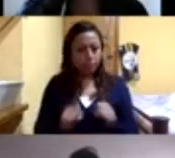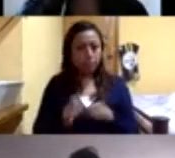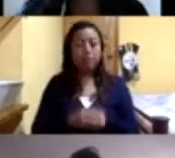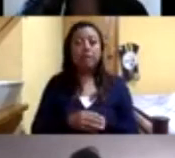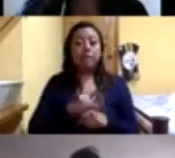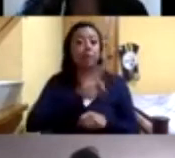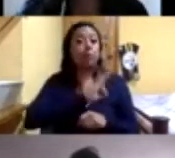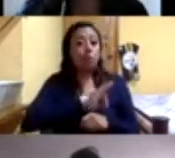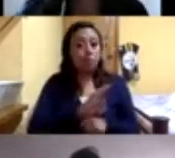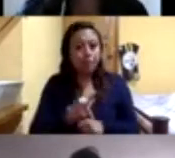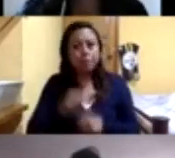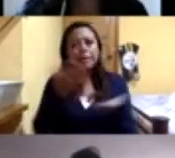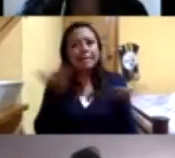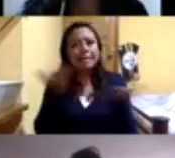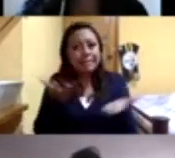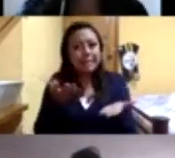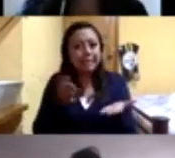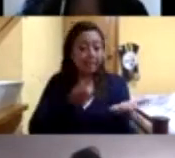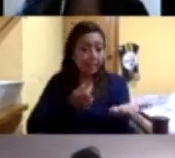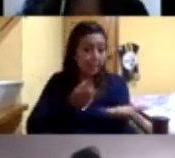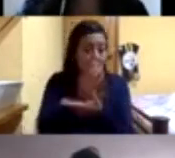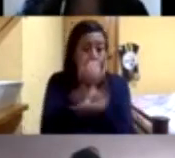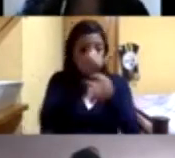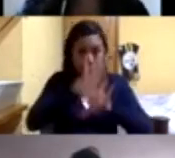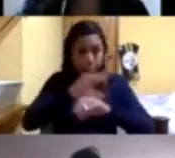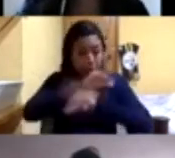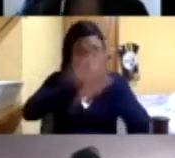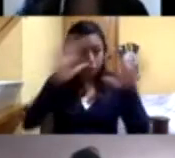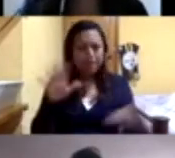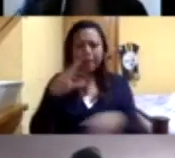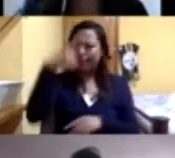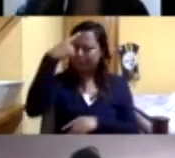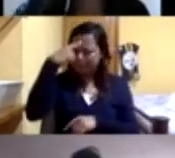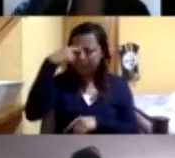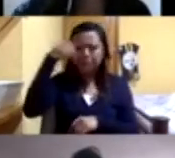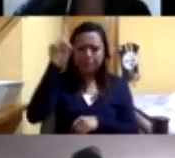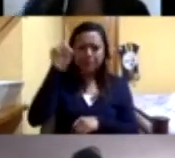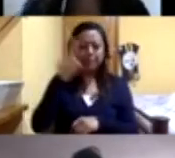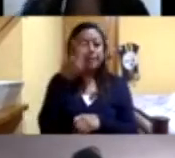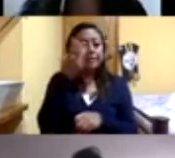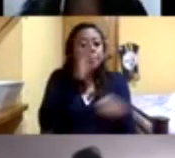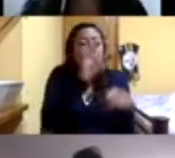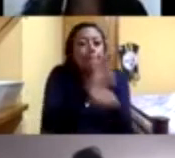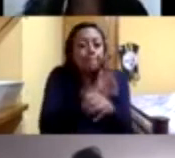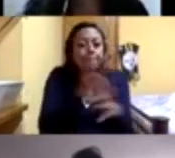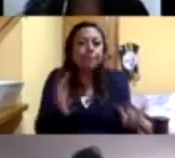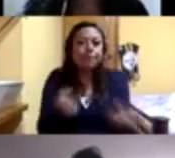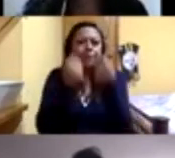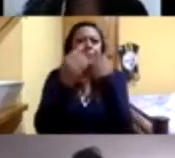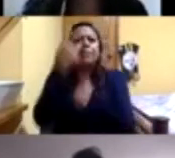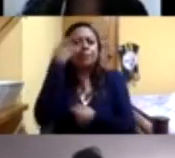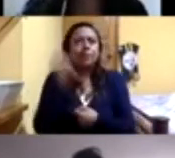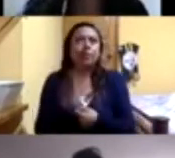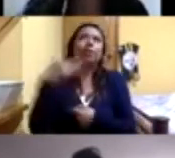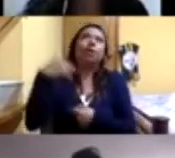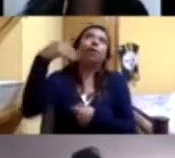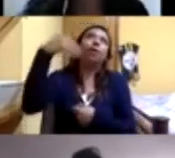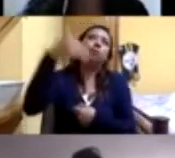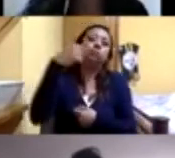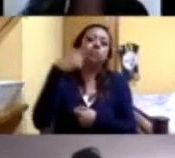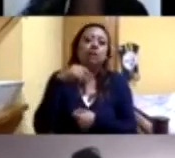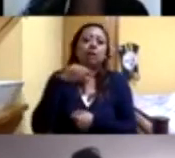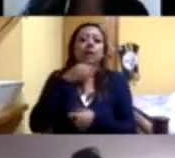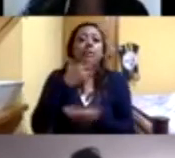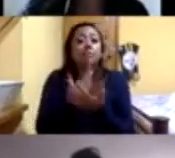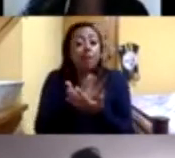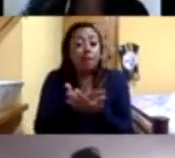a la información, de salvaguardarlo, ¿para qué? Para no esperarnos hasta que llegue el momento de la resolución y que el instituto